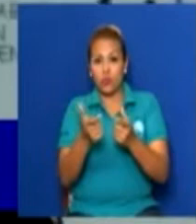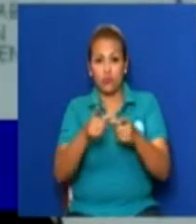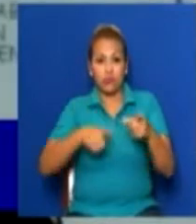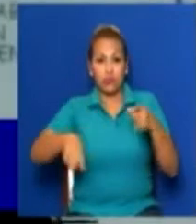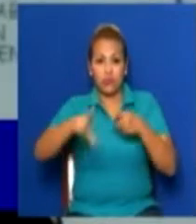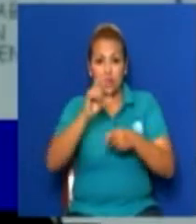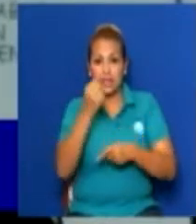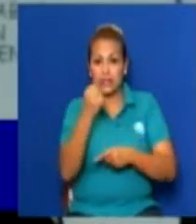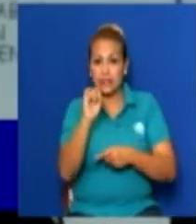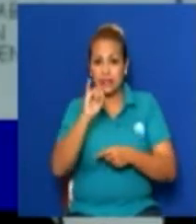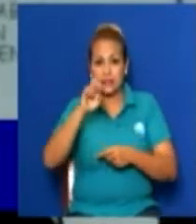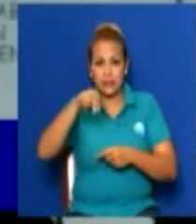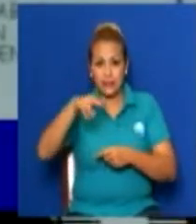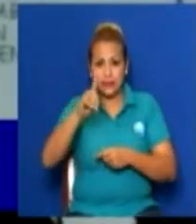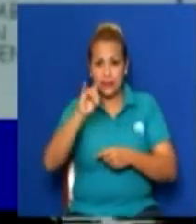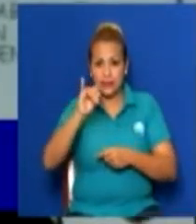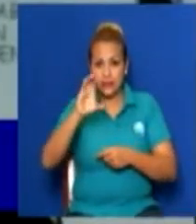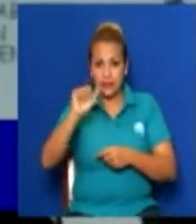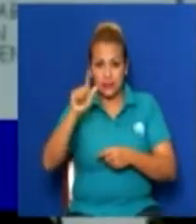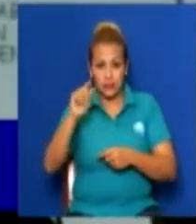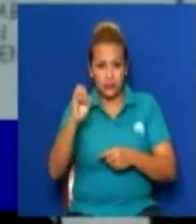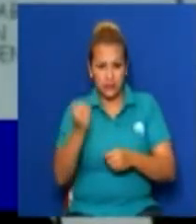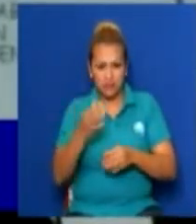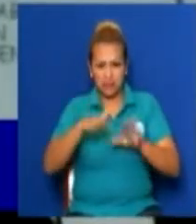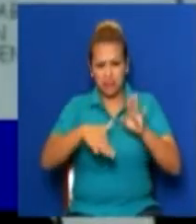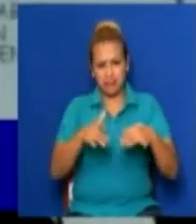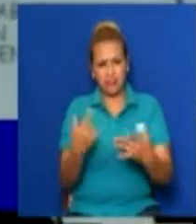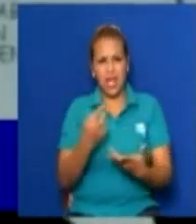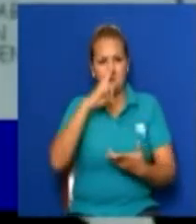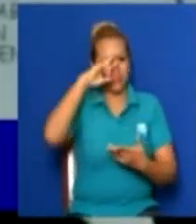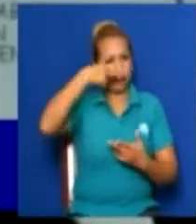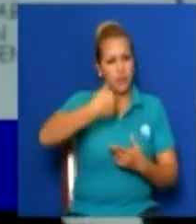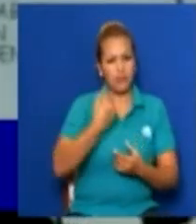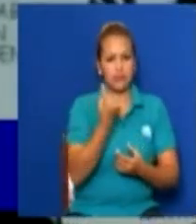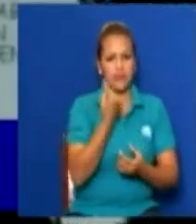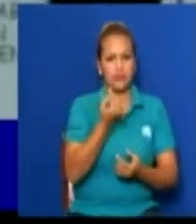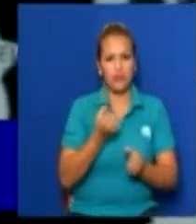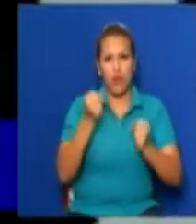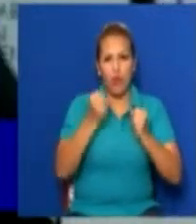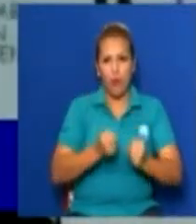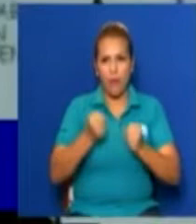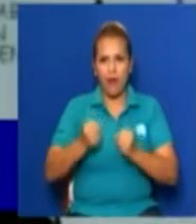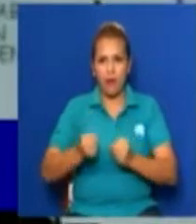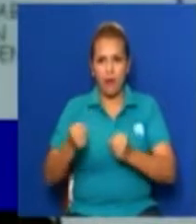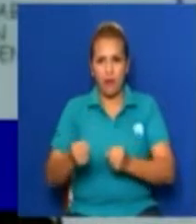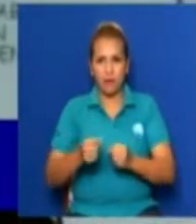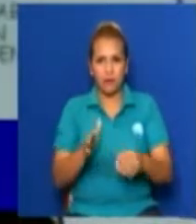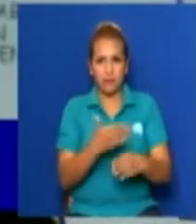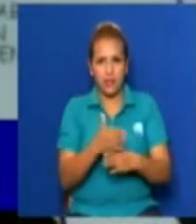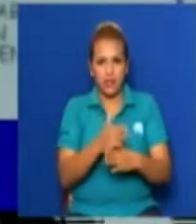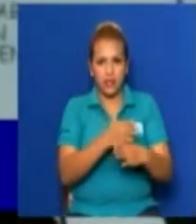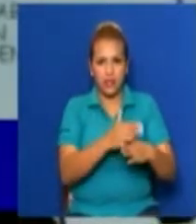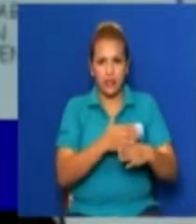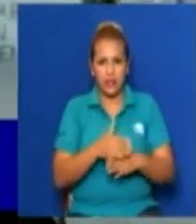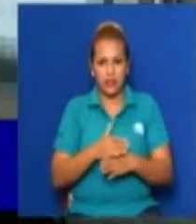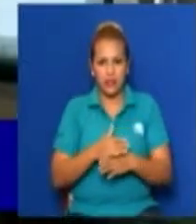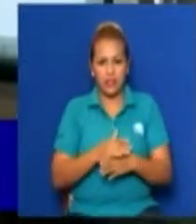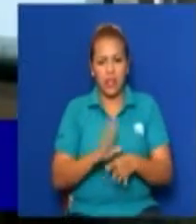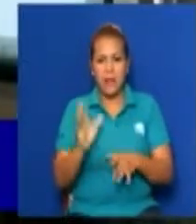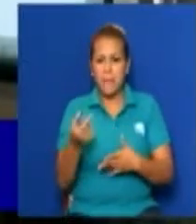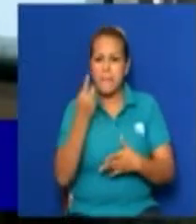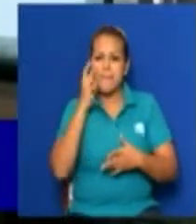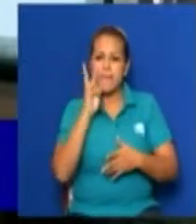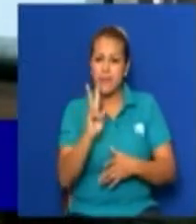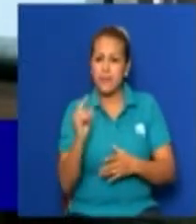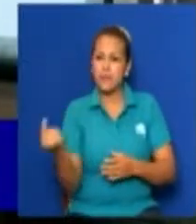por hombres. ¿Pero por qué están manejados por hombres? Porque, como veíamos al comienzo, el hombre